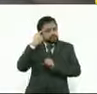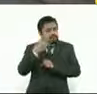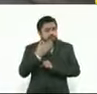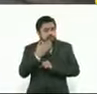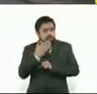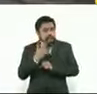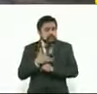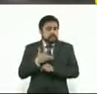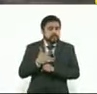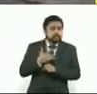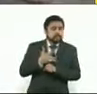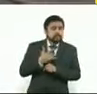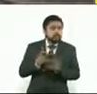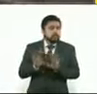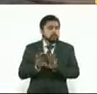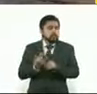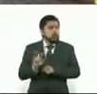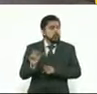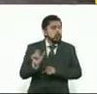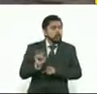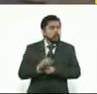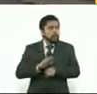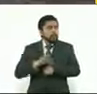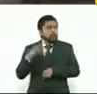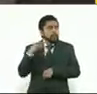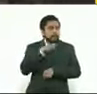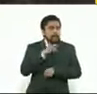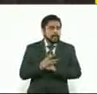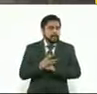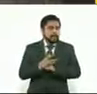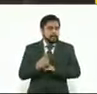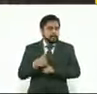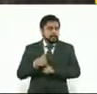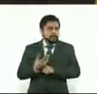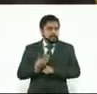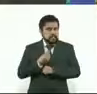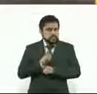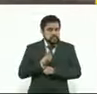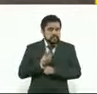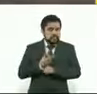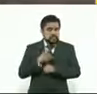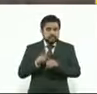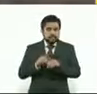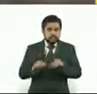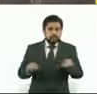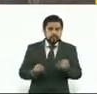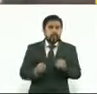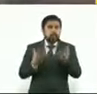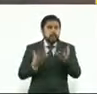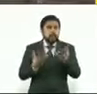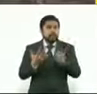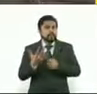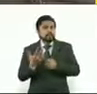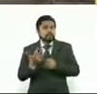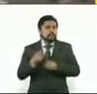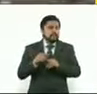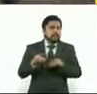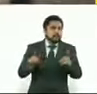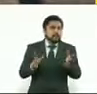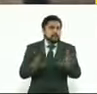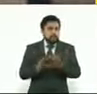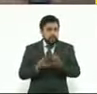tacto para poder decir hasta de aquí hasta allá sí aguanto el paso, ¿no? ¿A qué tantos kilómetros puedo aguantar el paso bien, sin